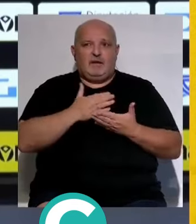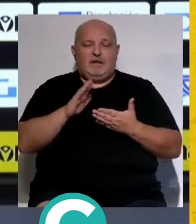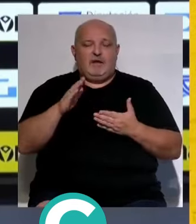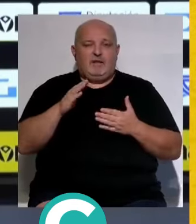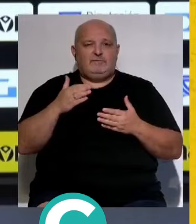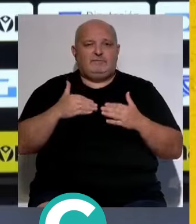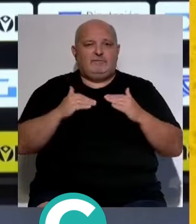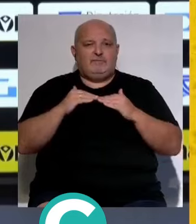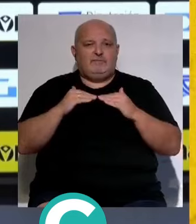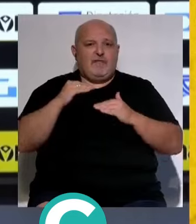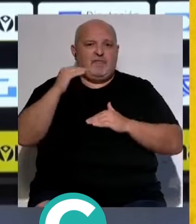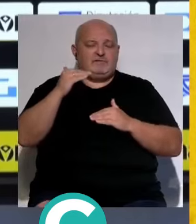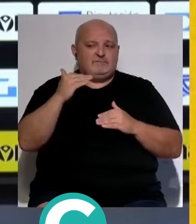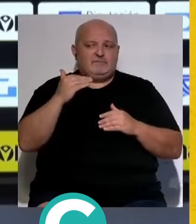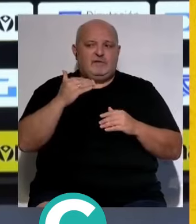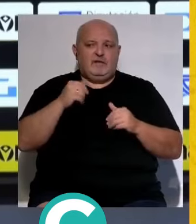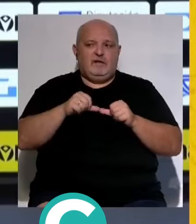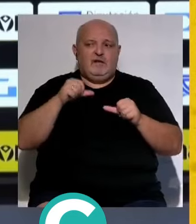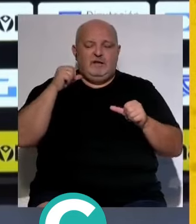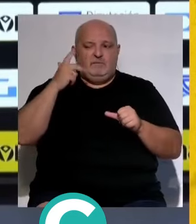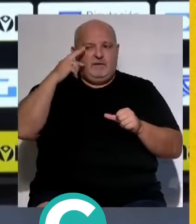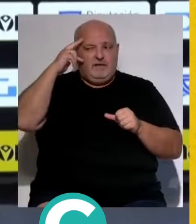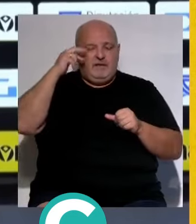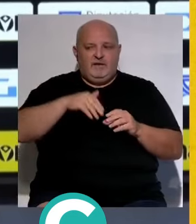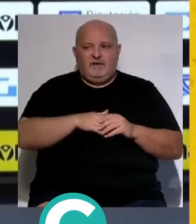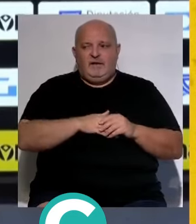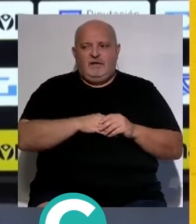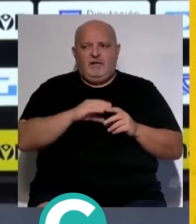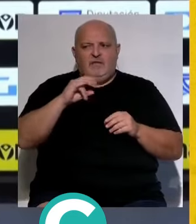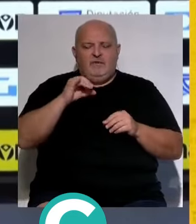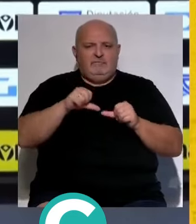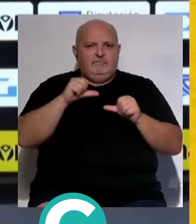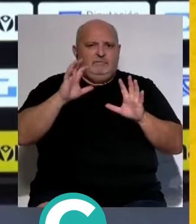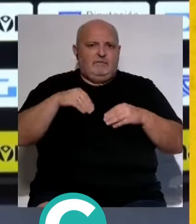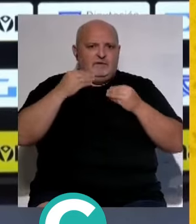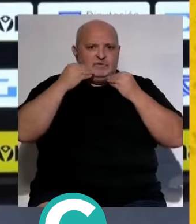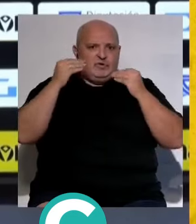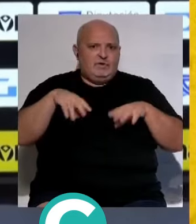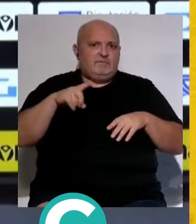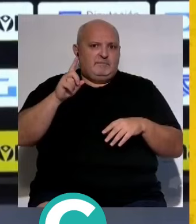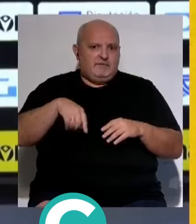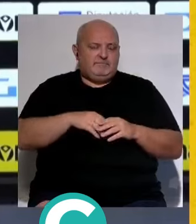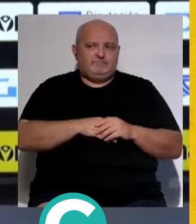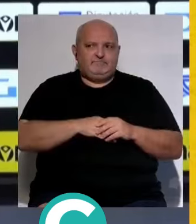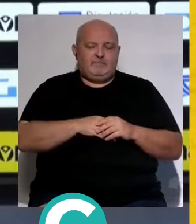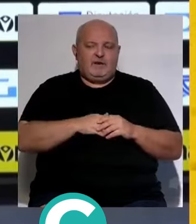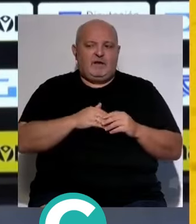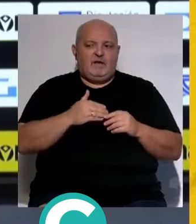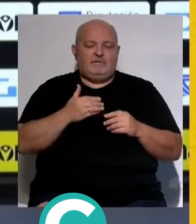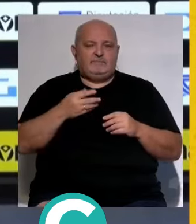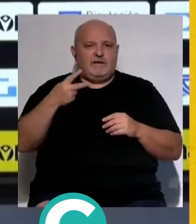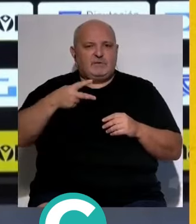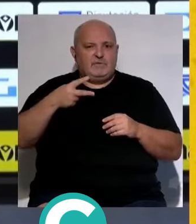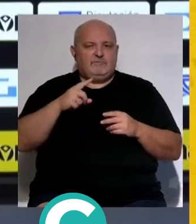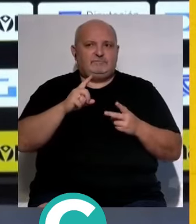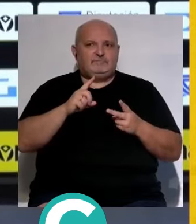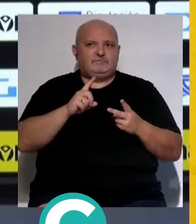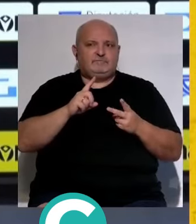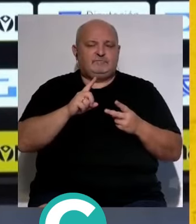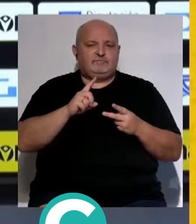ascensos como su trayectoria como entrenador. Yo creo que Alberto Cifuentes es historia del Cádiz, ¿no? Como tú has comentado, ¿no? Un ascenso a segunda,